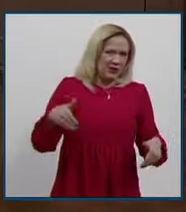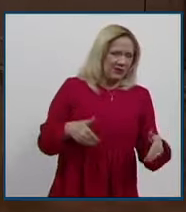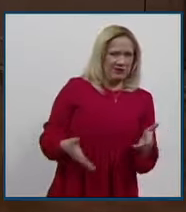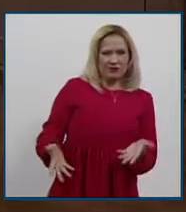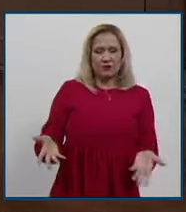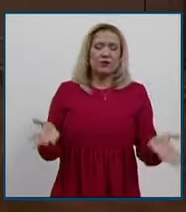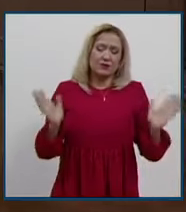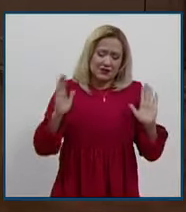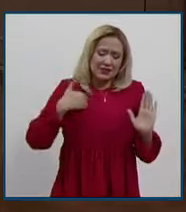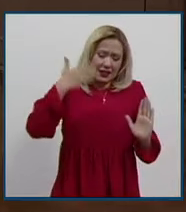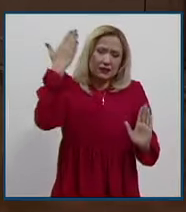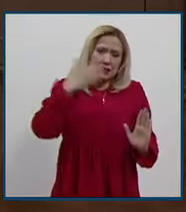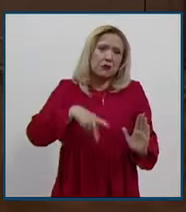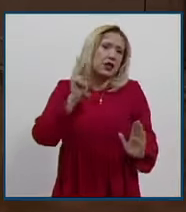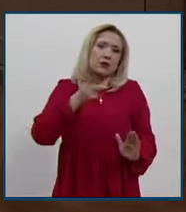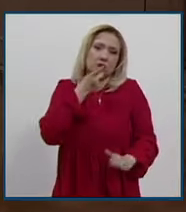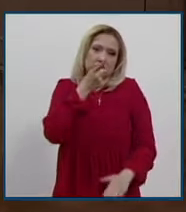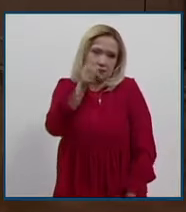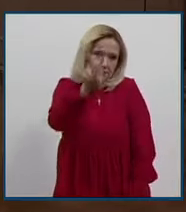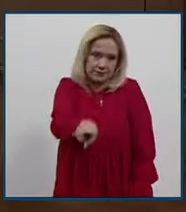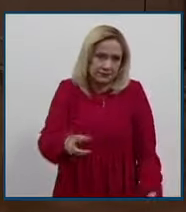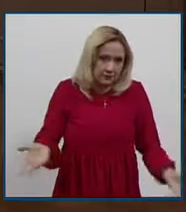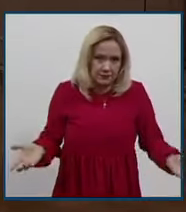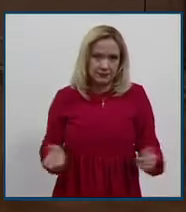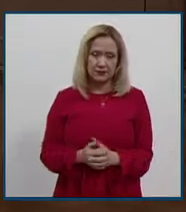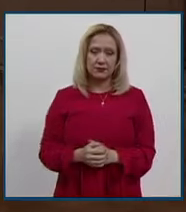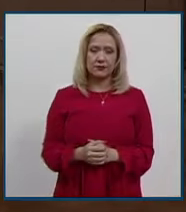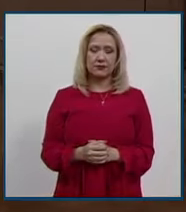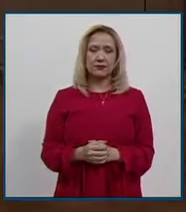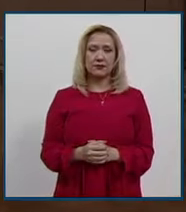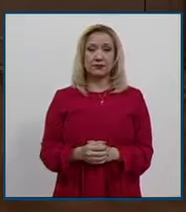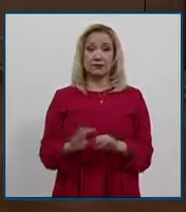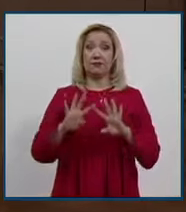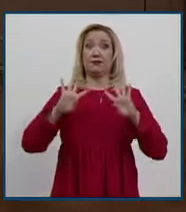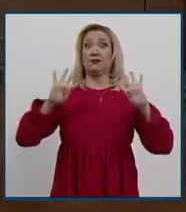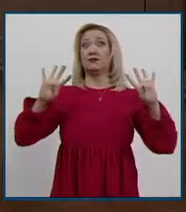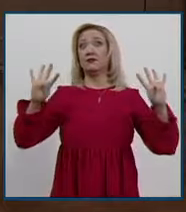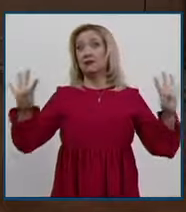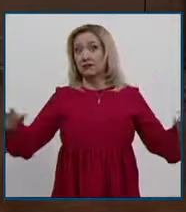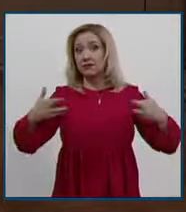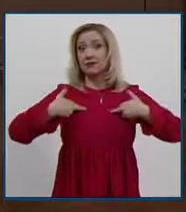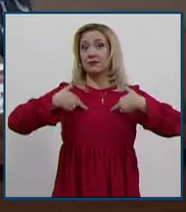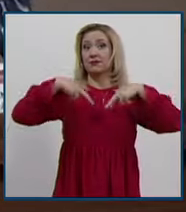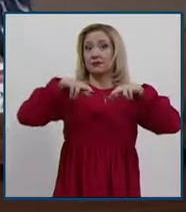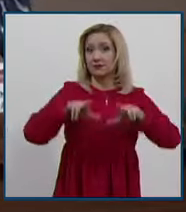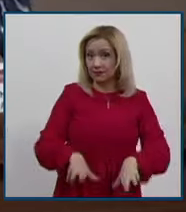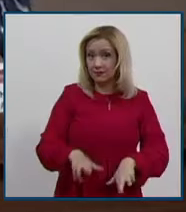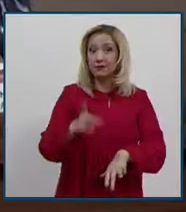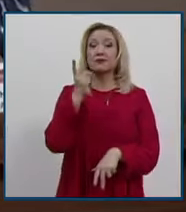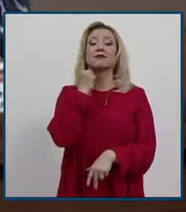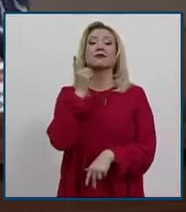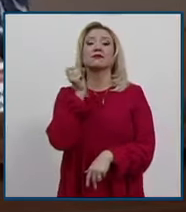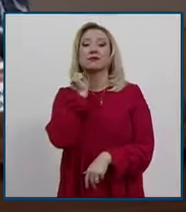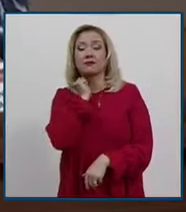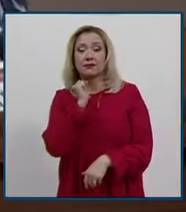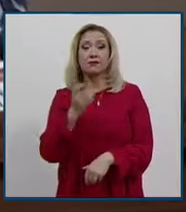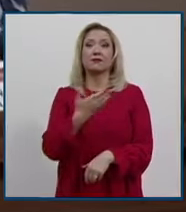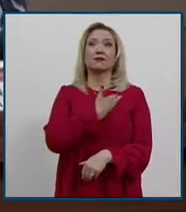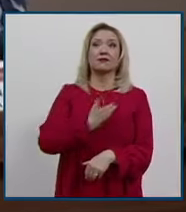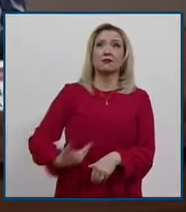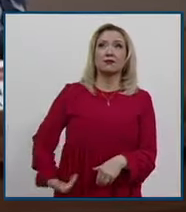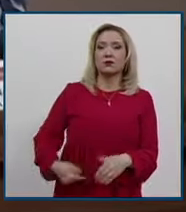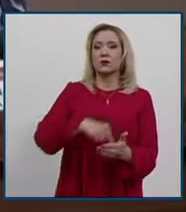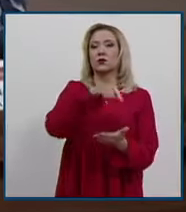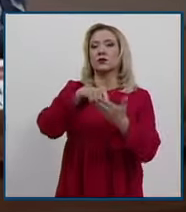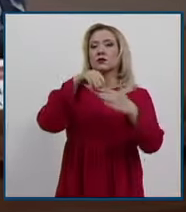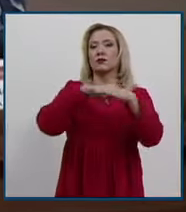sería dejarlo pasar antes secretarios de estado y las representantes del Congreso de La Unión en el teatro de la